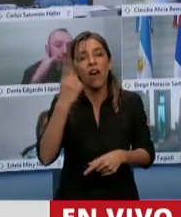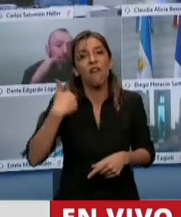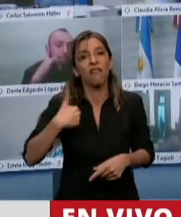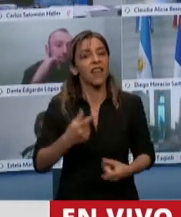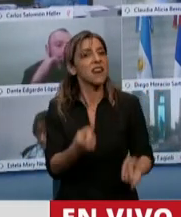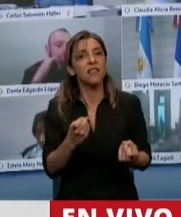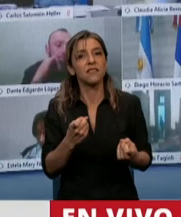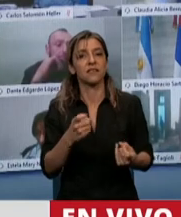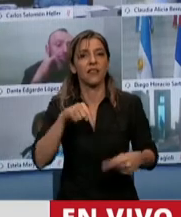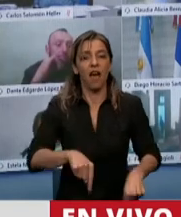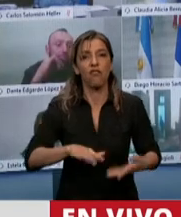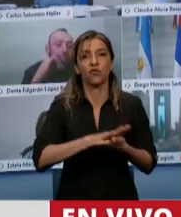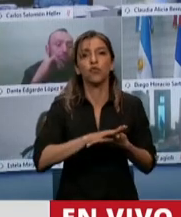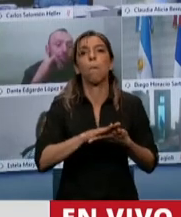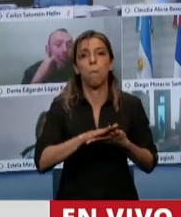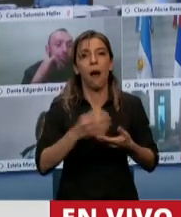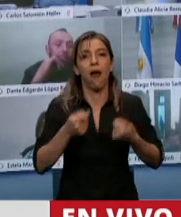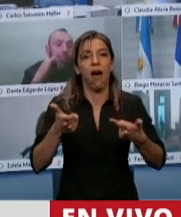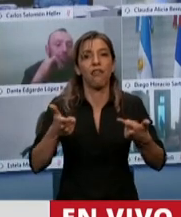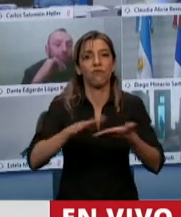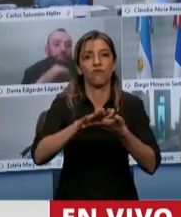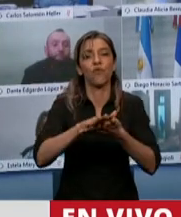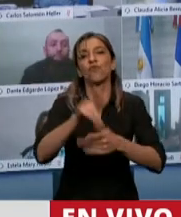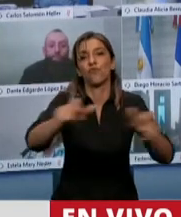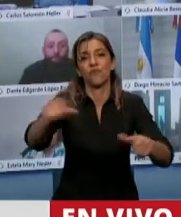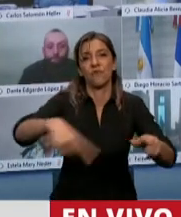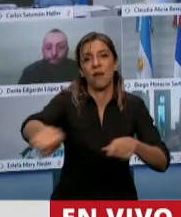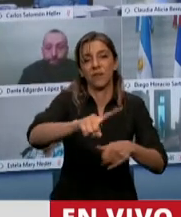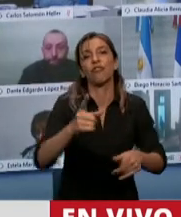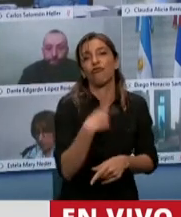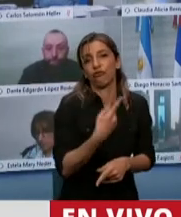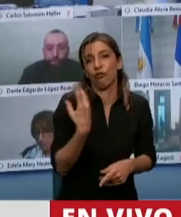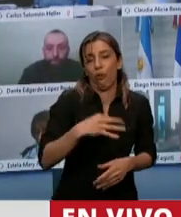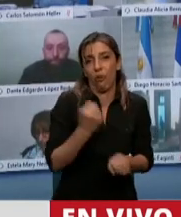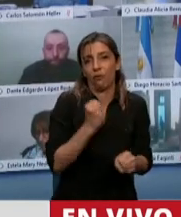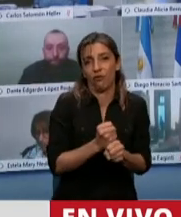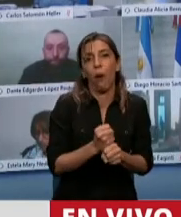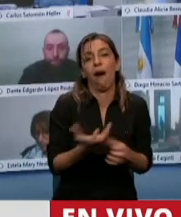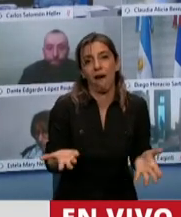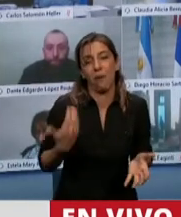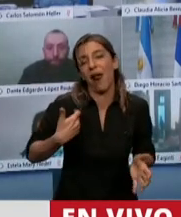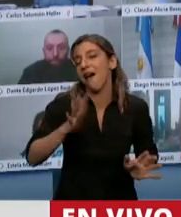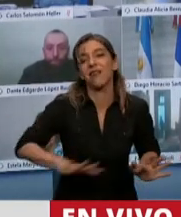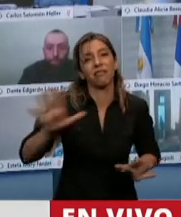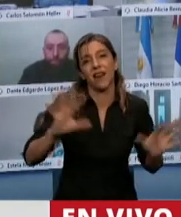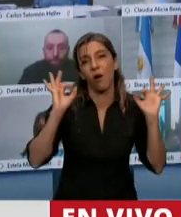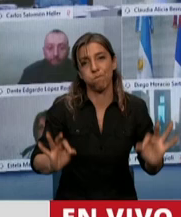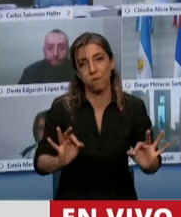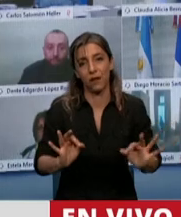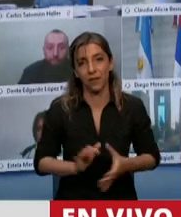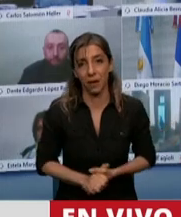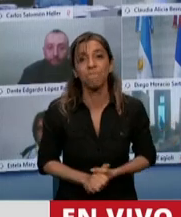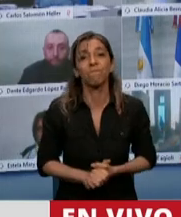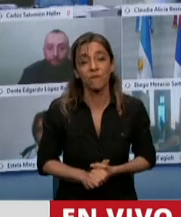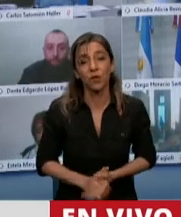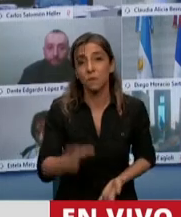todos sus niveles para poder responder a las necesidades que tienen cada uno de los argentinos a lo largo y ancho de todo el territorio. Por su